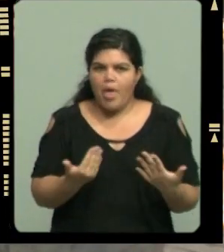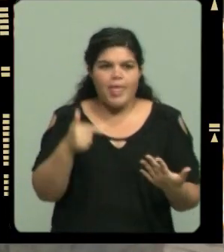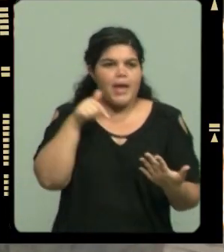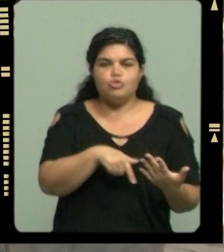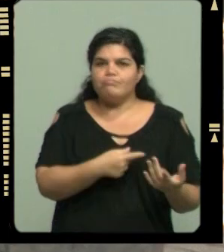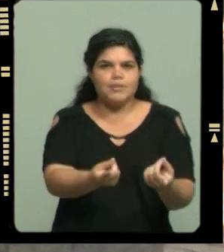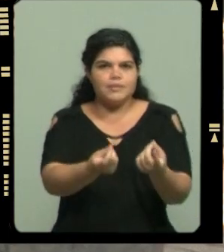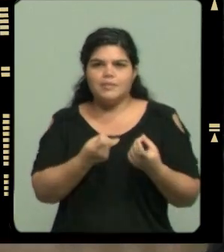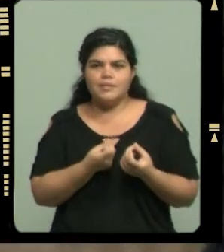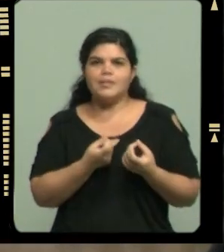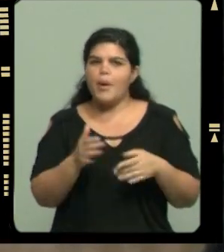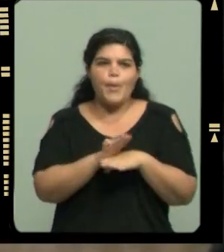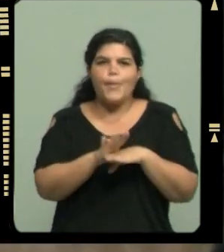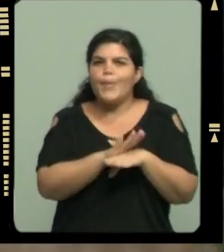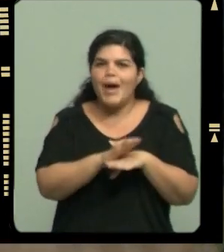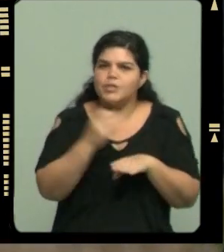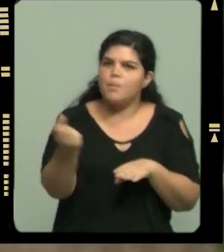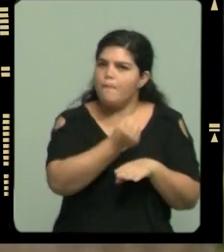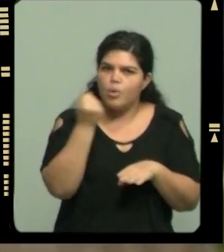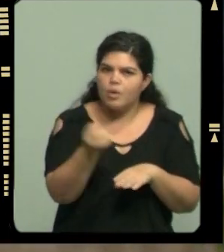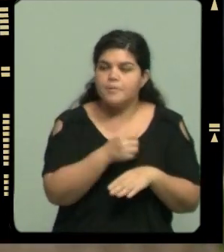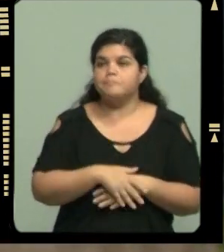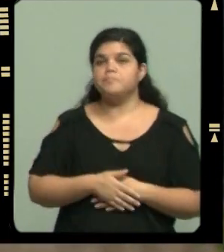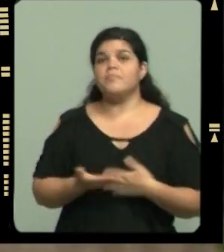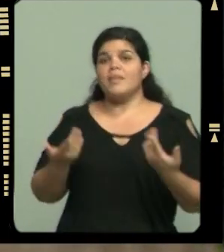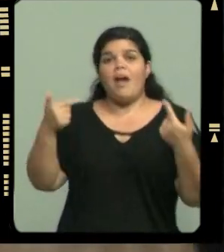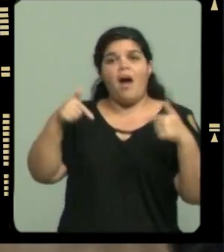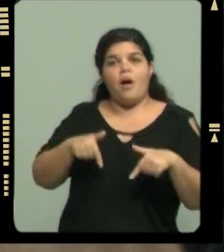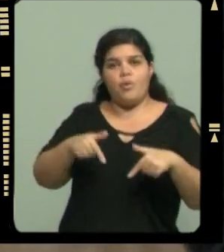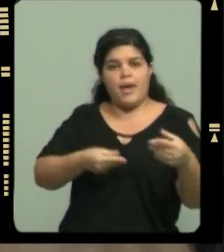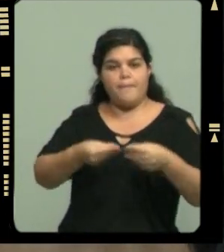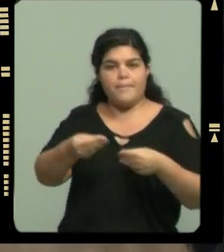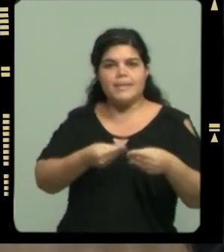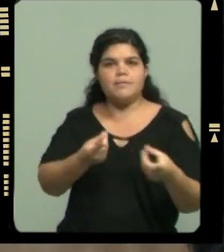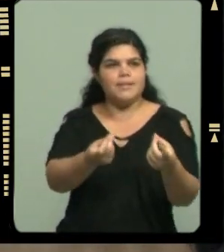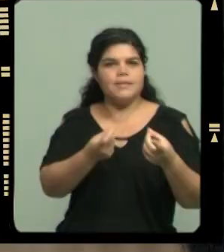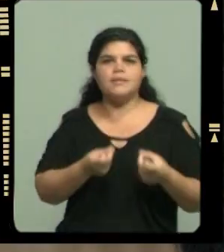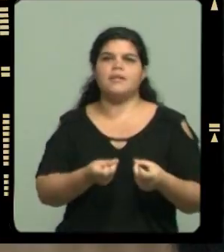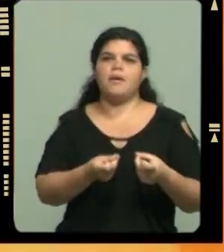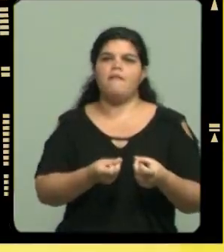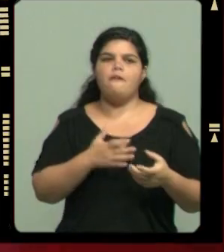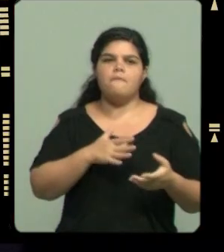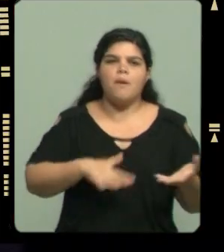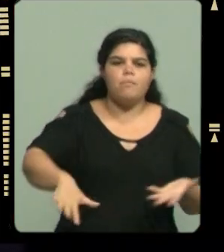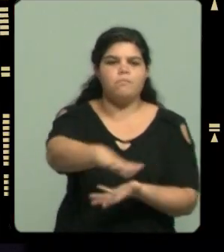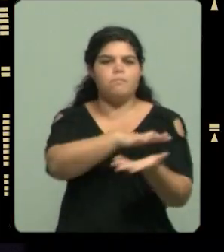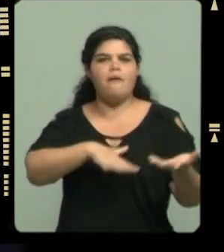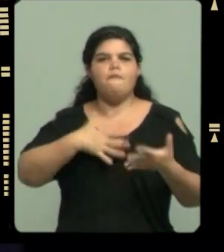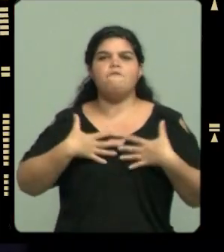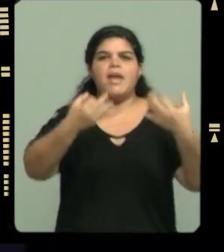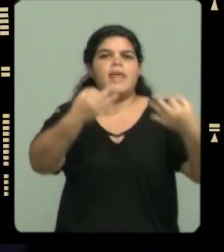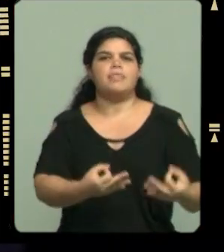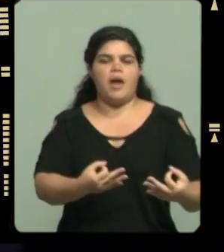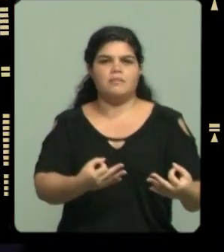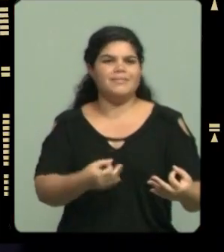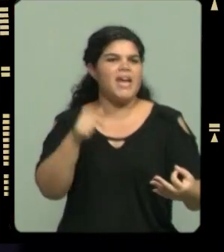sea exitoso, ¿no? Y bueno, ahí vos acabas de nombrar otro de los pilares. El bienestar organizacional es como un pilar. Hoy en día las empresas buscan desarrollar el bienestar organizacional no por